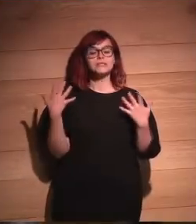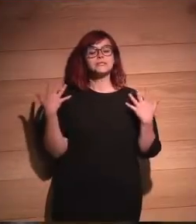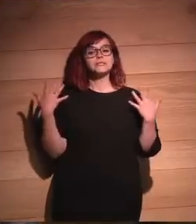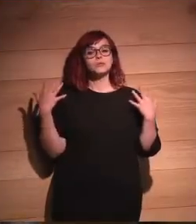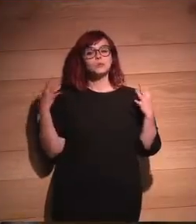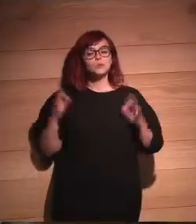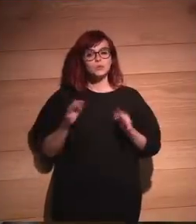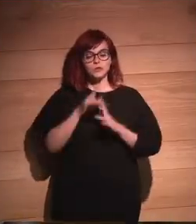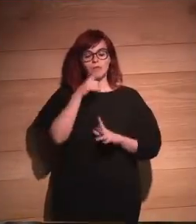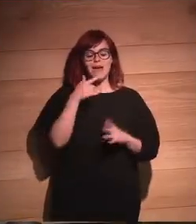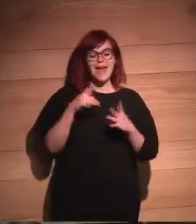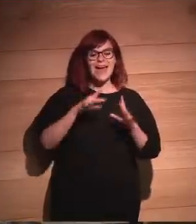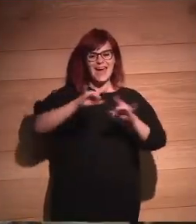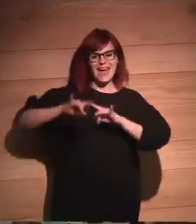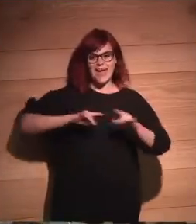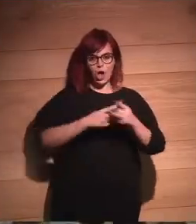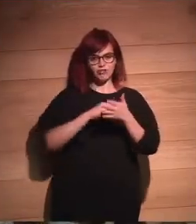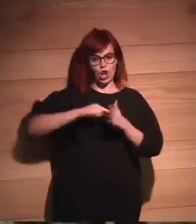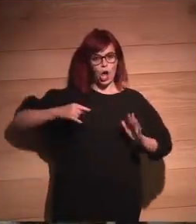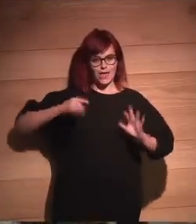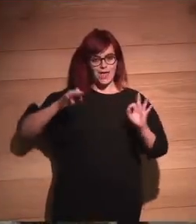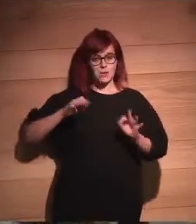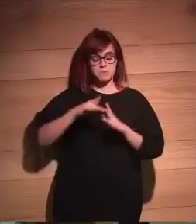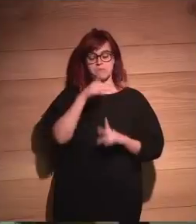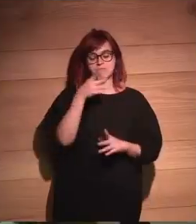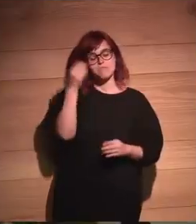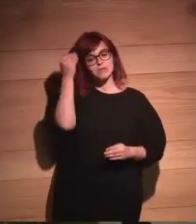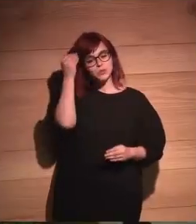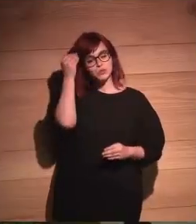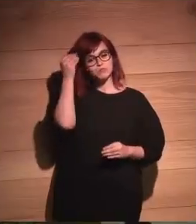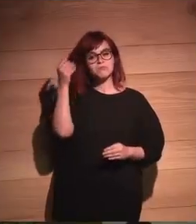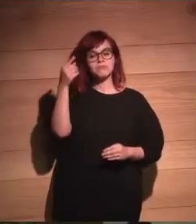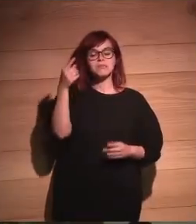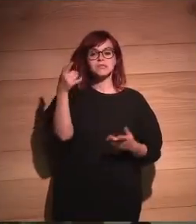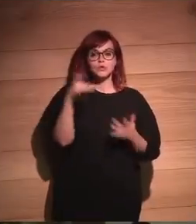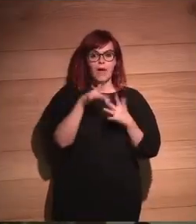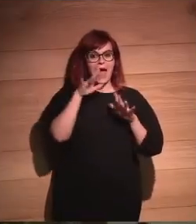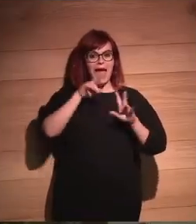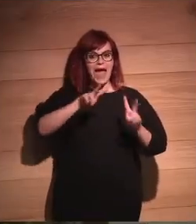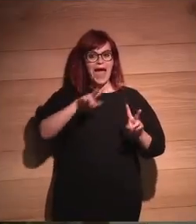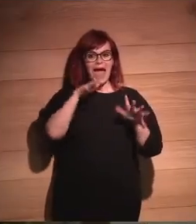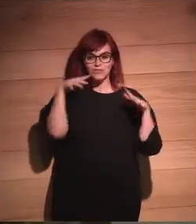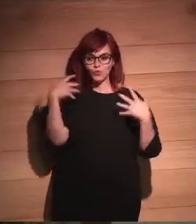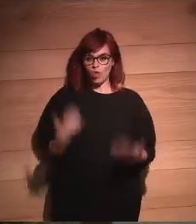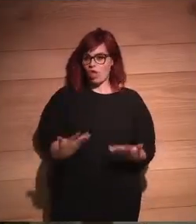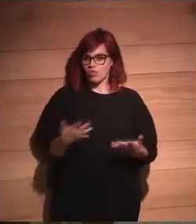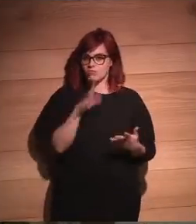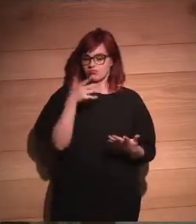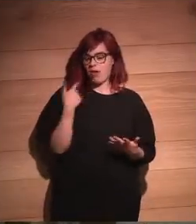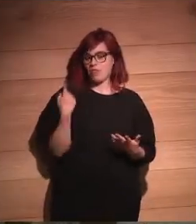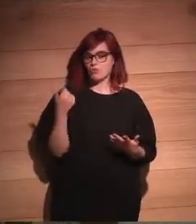especial sobre geotecnología. Un tema que creo que no puede estar de más actualidad con los